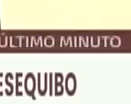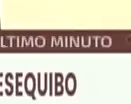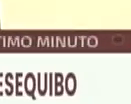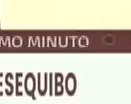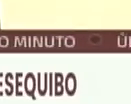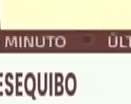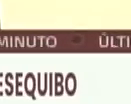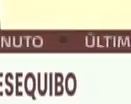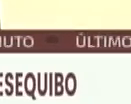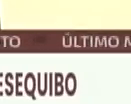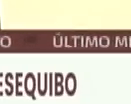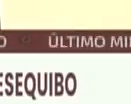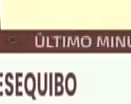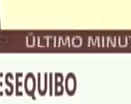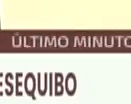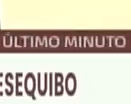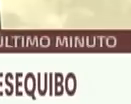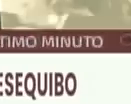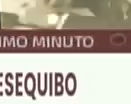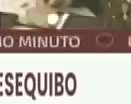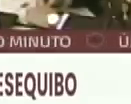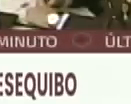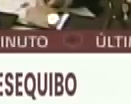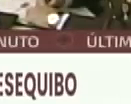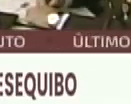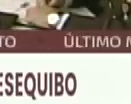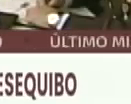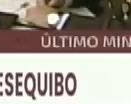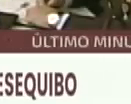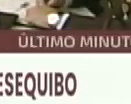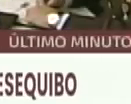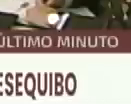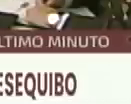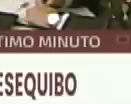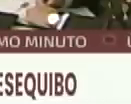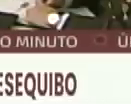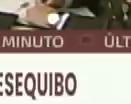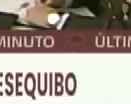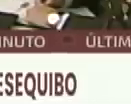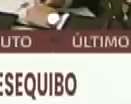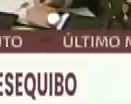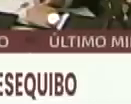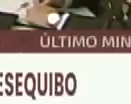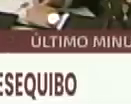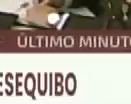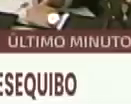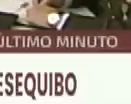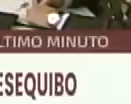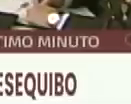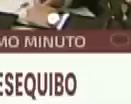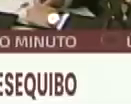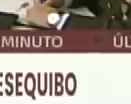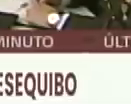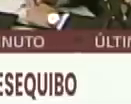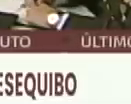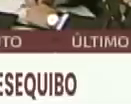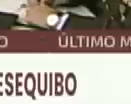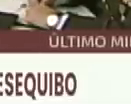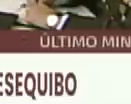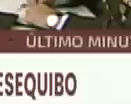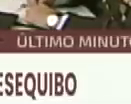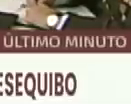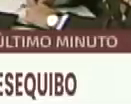partir específicamente del año 2015, cuando un nuevo gobierno en ese